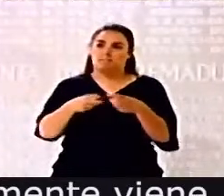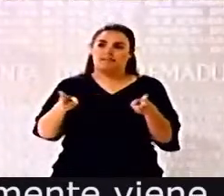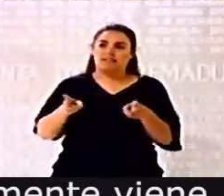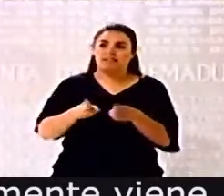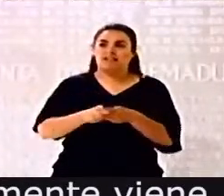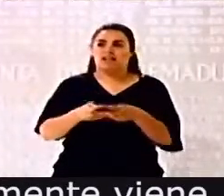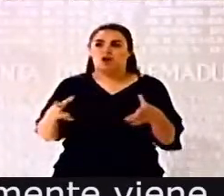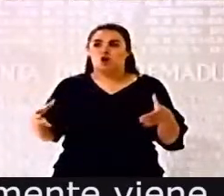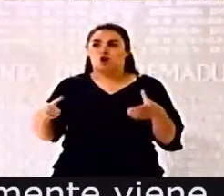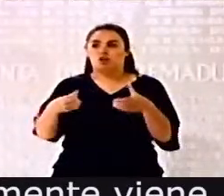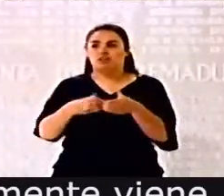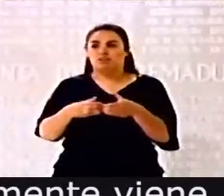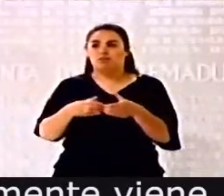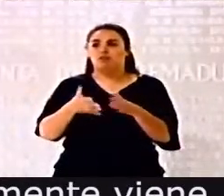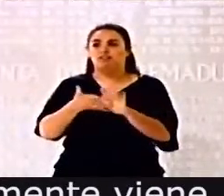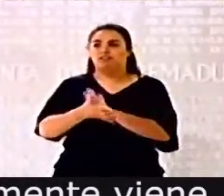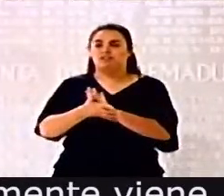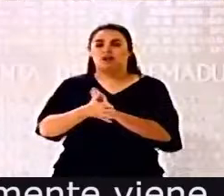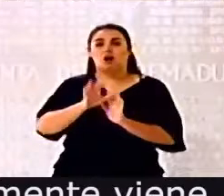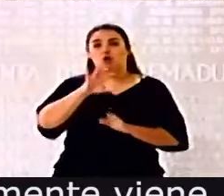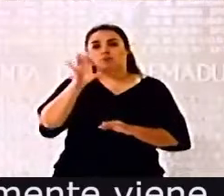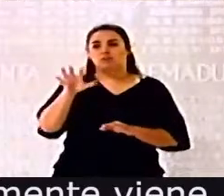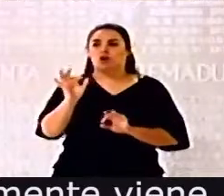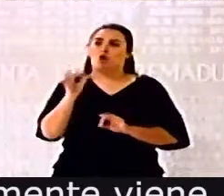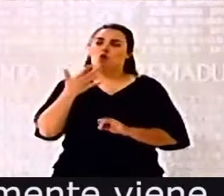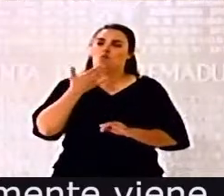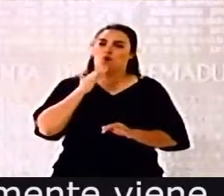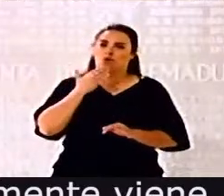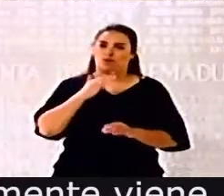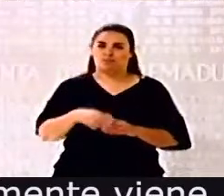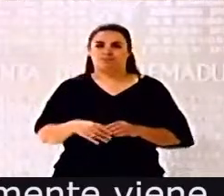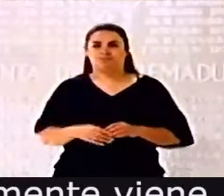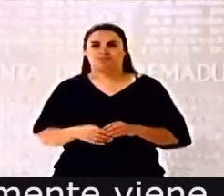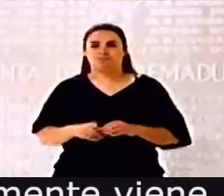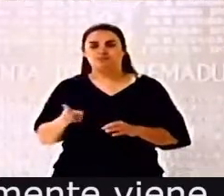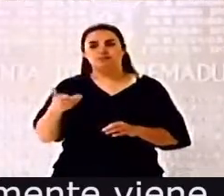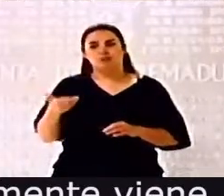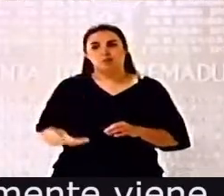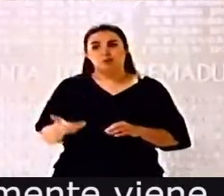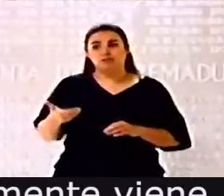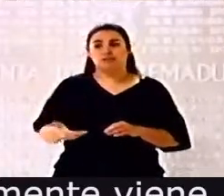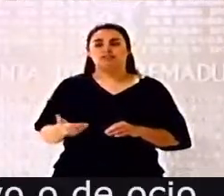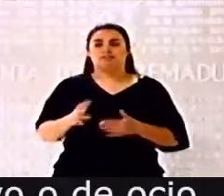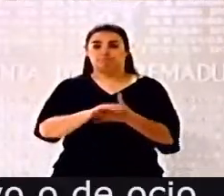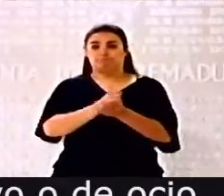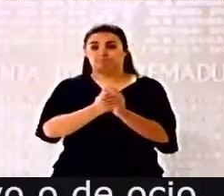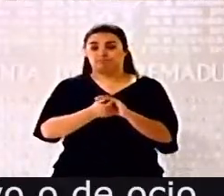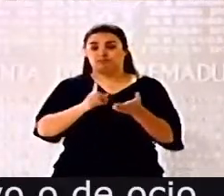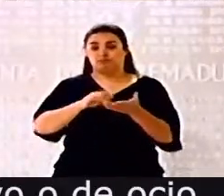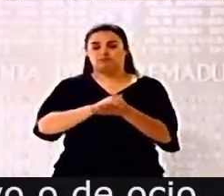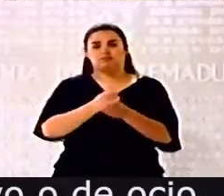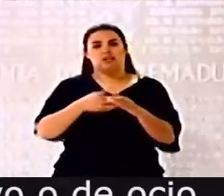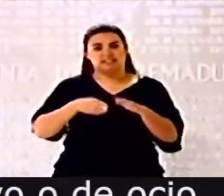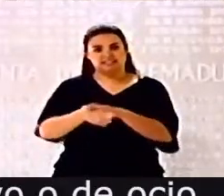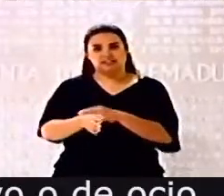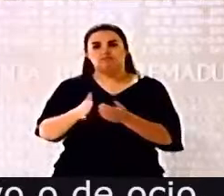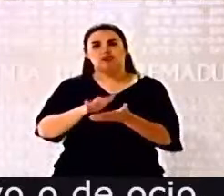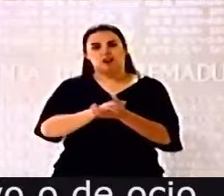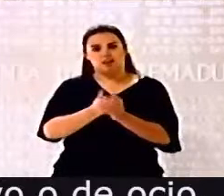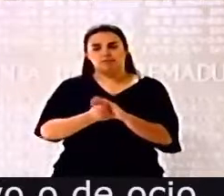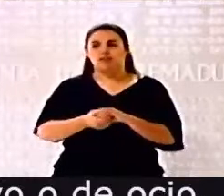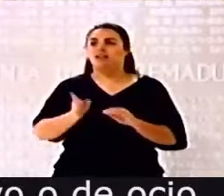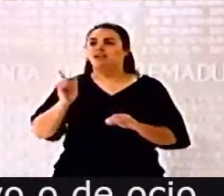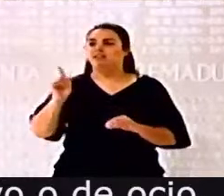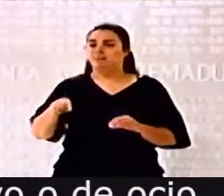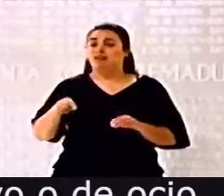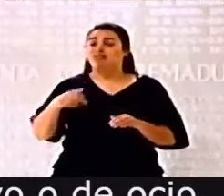uso colectivo, que son las comunitarias o aquellas de ocio. Es importante que nos limpiemos las manos cuando entremos, que nos limpiemos